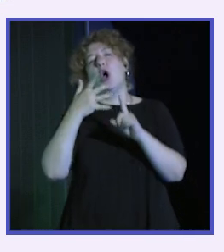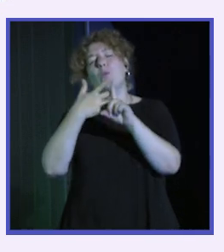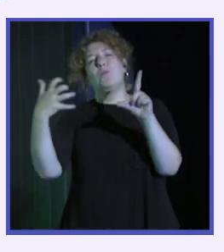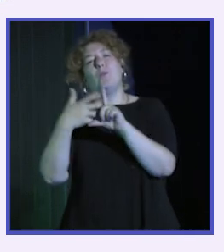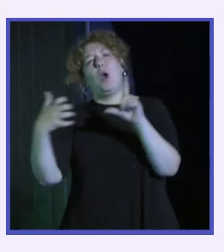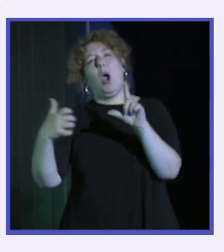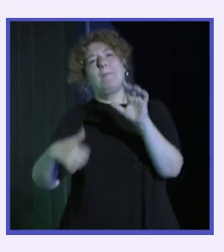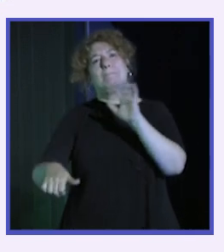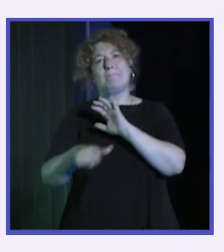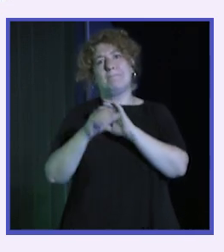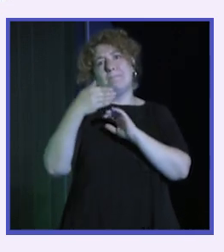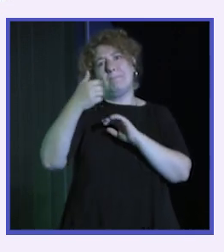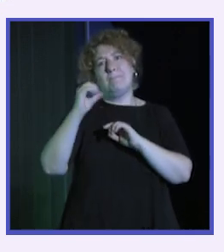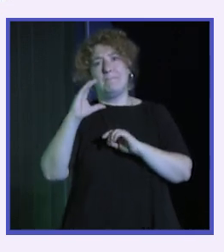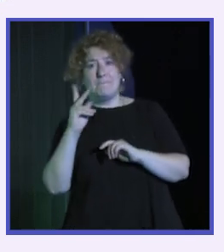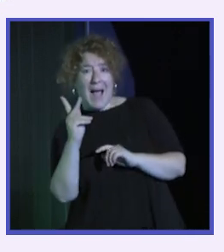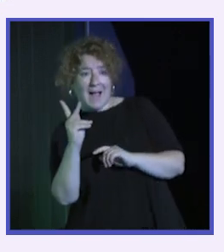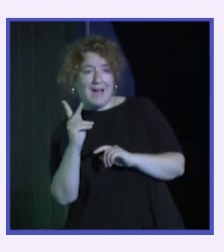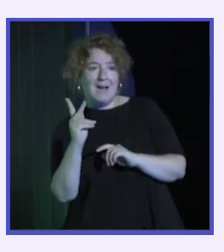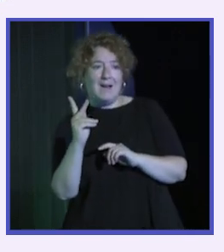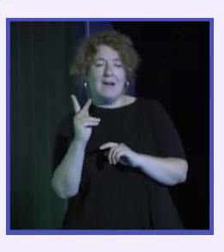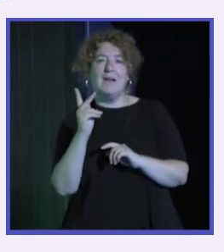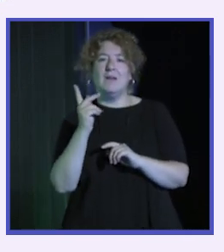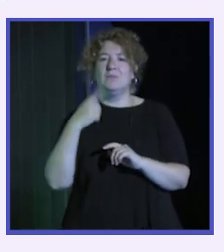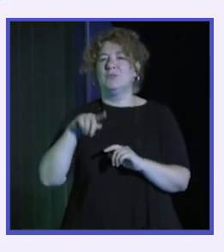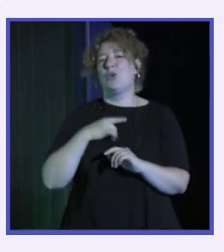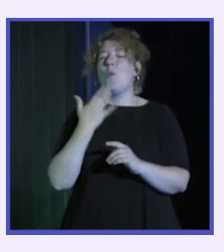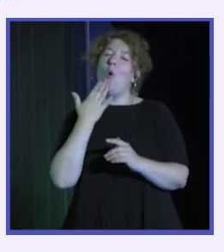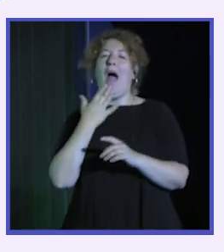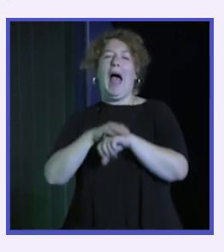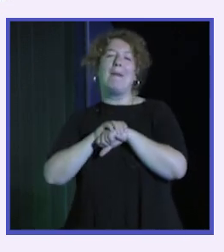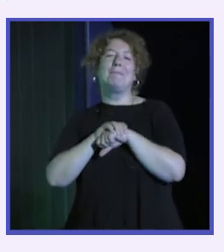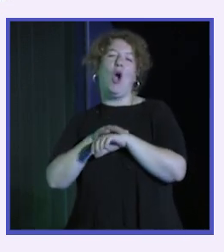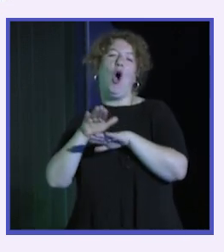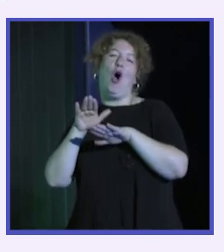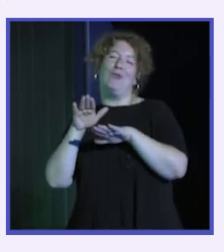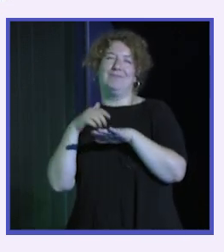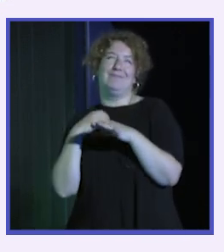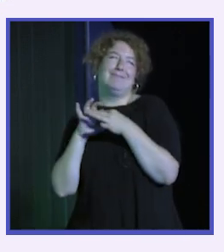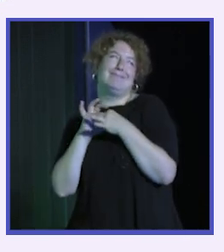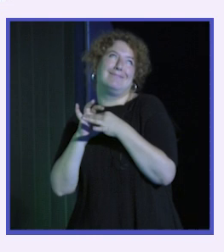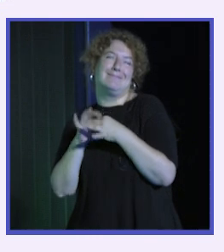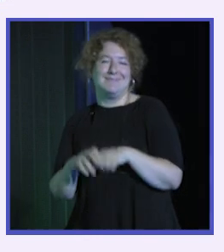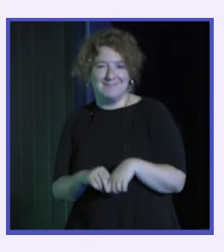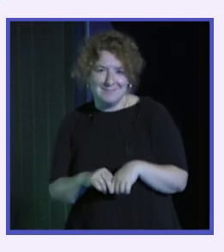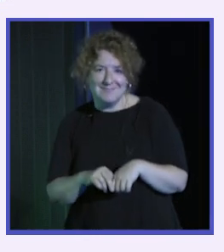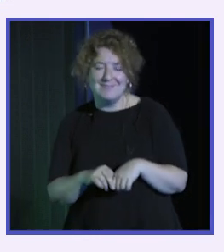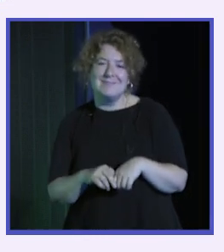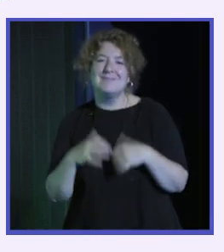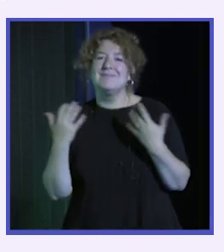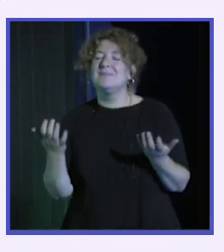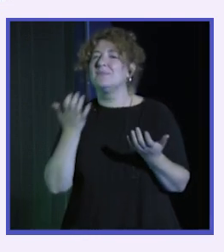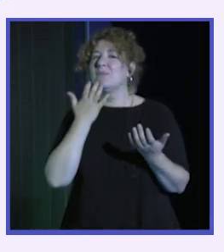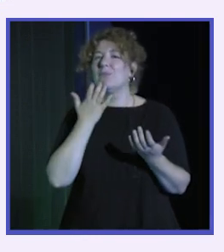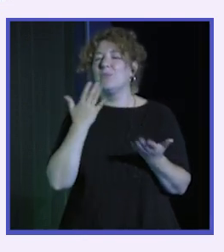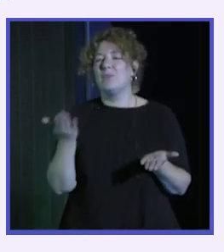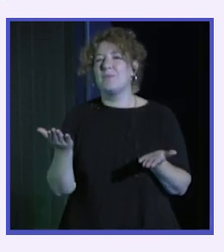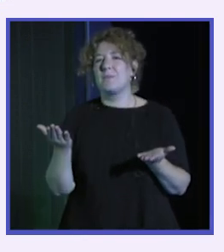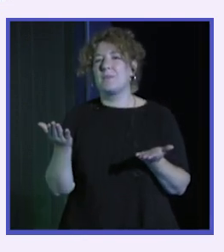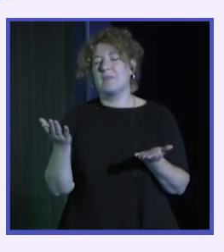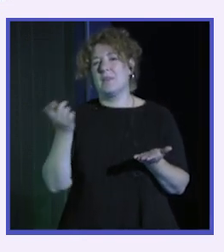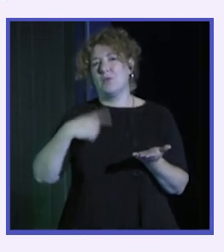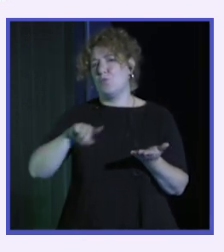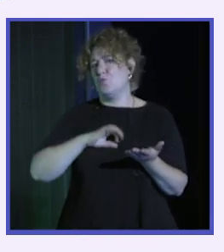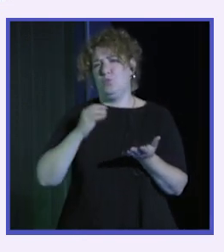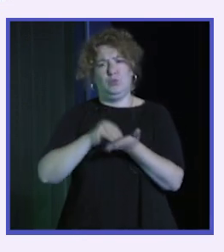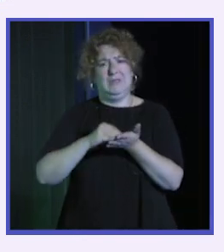fiel amigo. No sé si lo conocéis, os he dejado el QR aquí, luego lo he vuelto a poner al final, ¿vale? De todos modos, lo